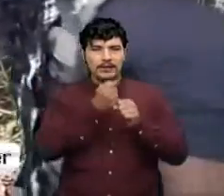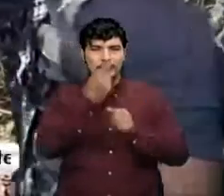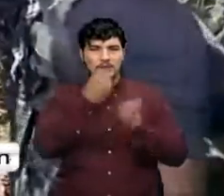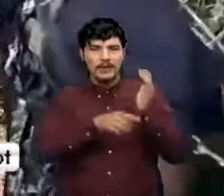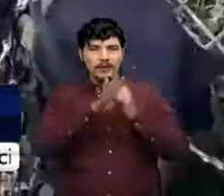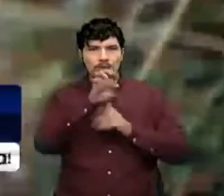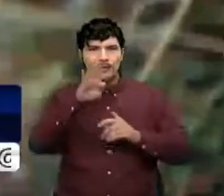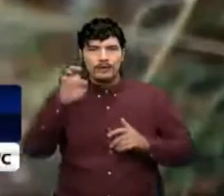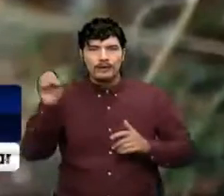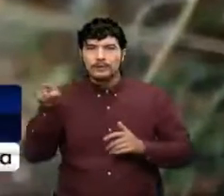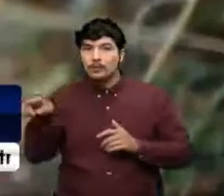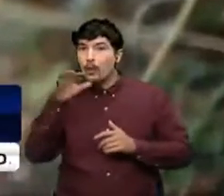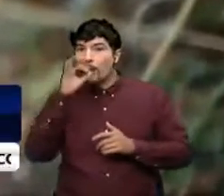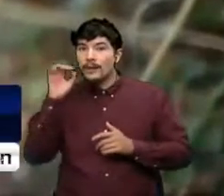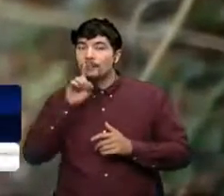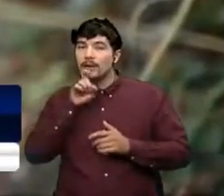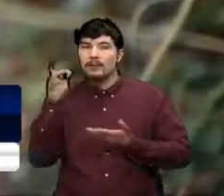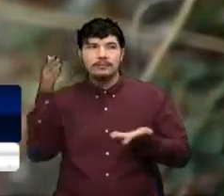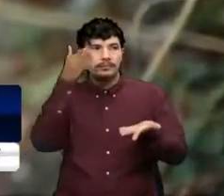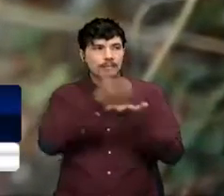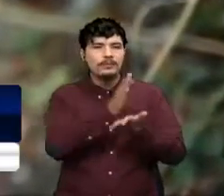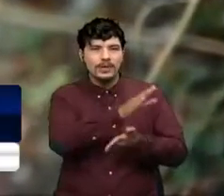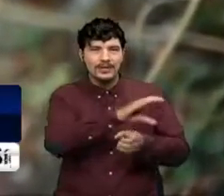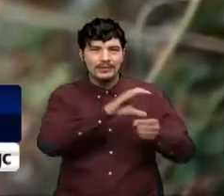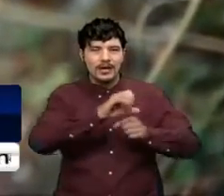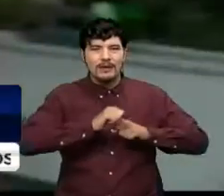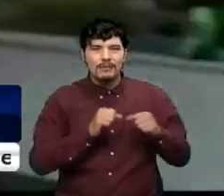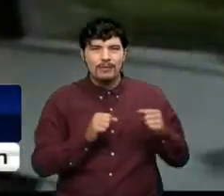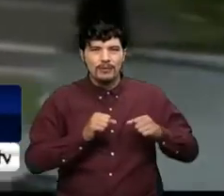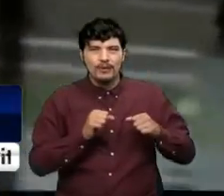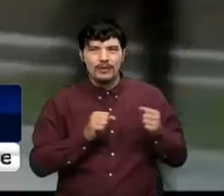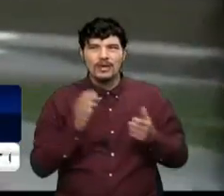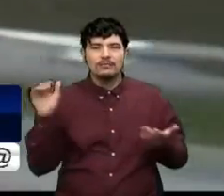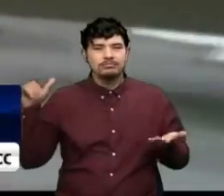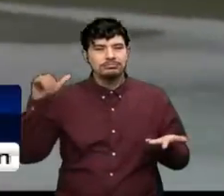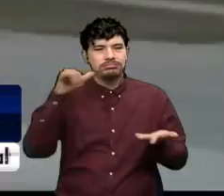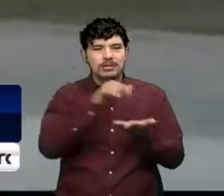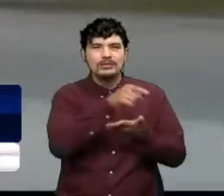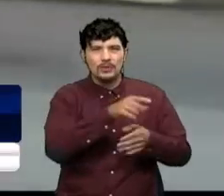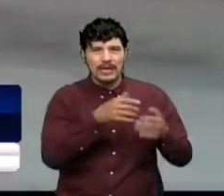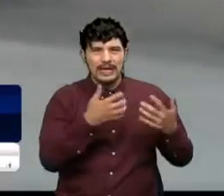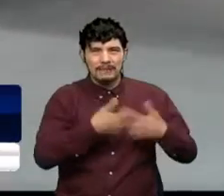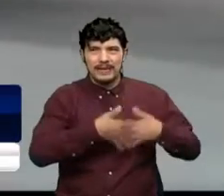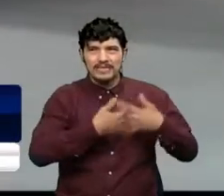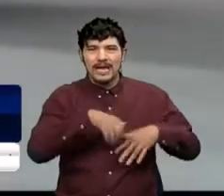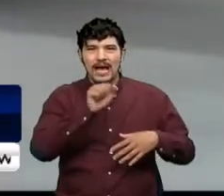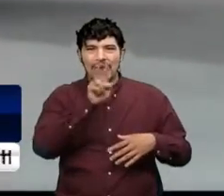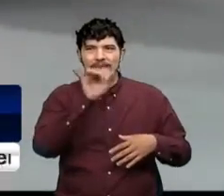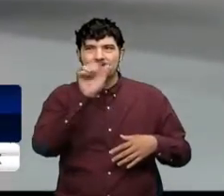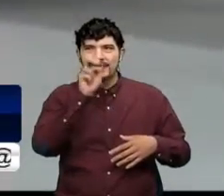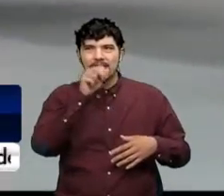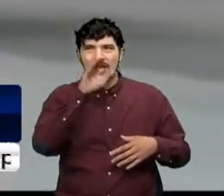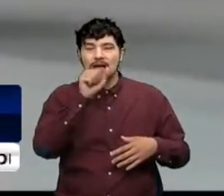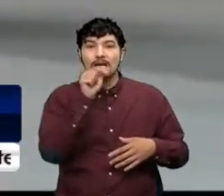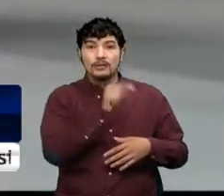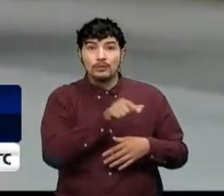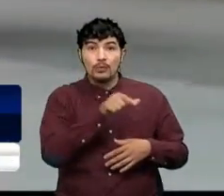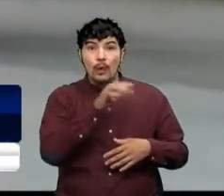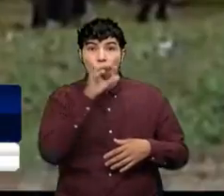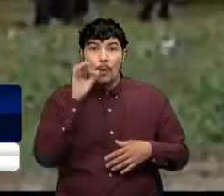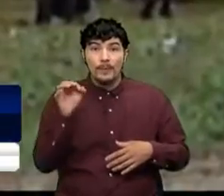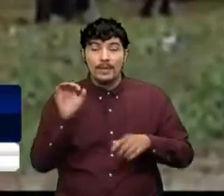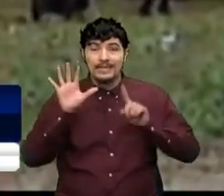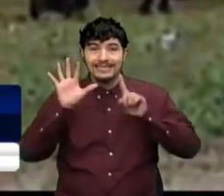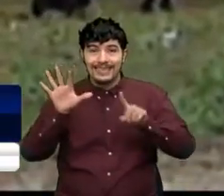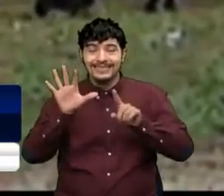1990 se trasladaba desde Bucaramanga a la ciudad de Bogotá en un vuelo Fokker de la empresa Avianca, el cual fue secuestrado por 6 guerrilleros